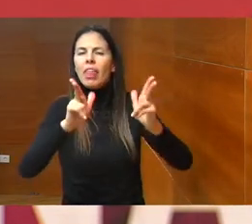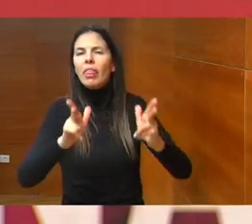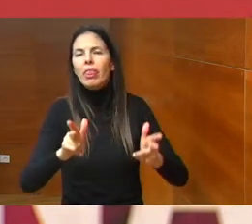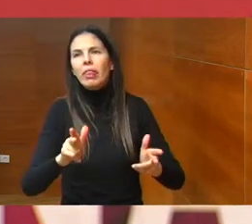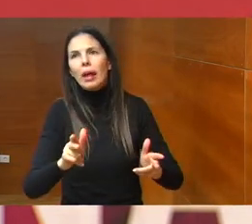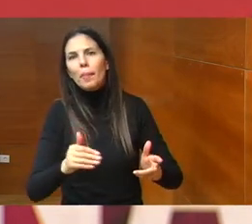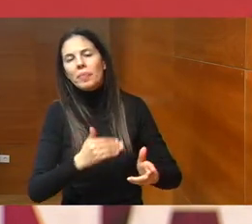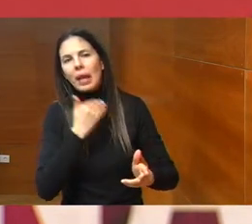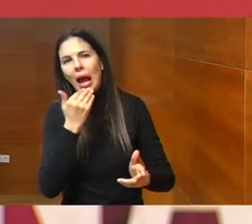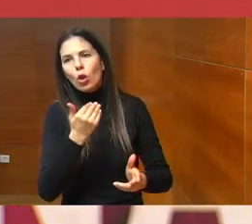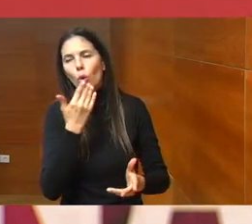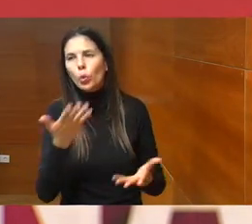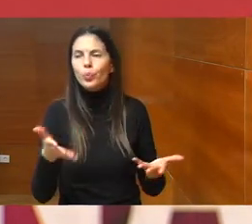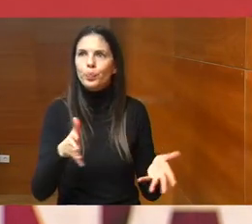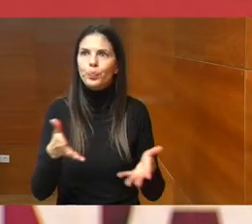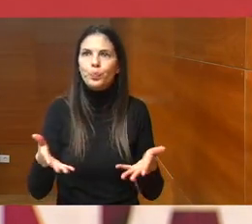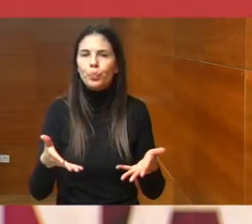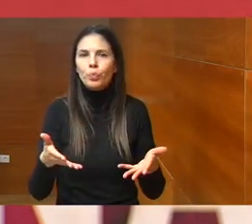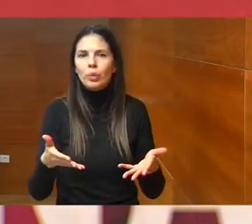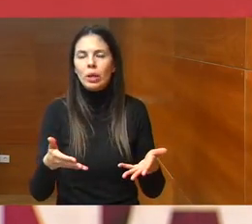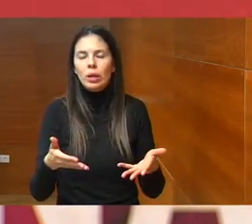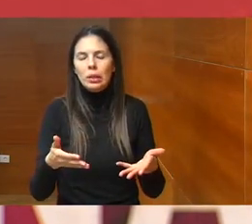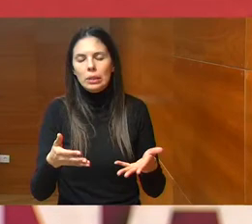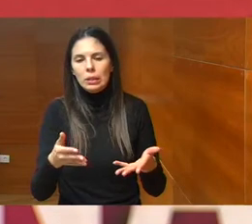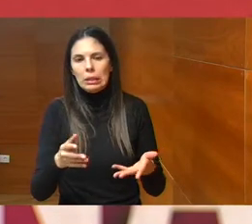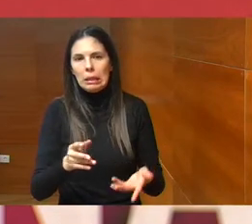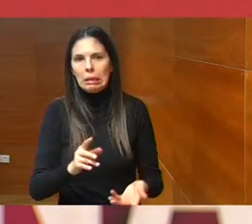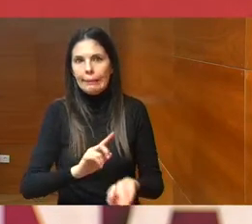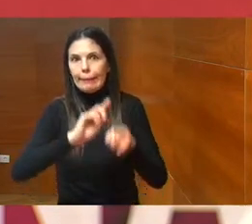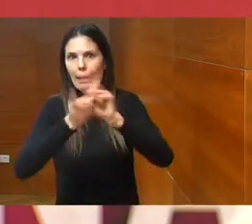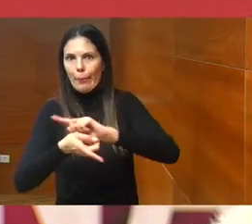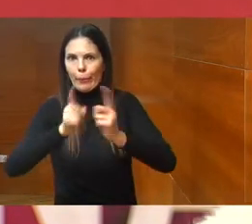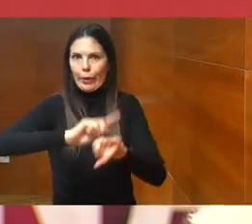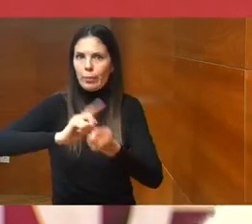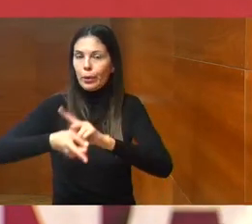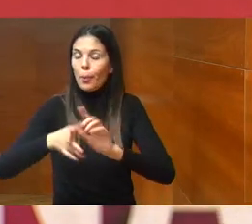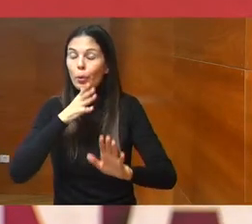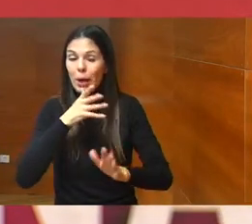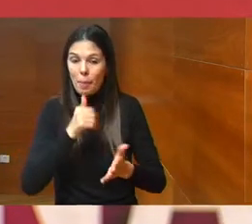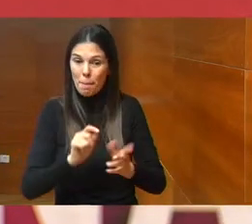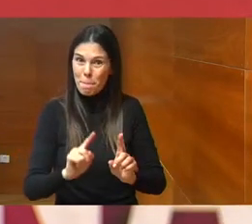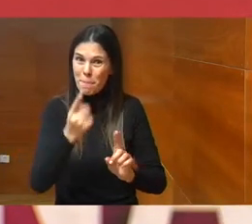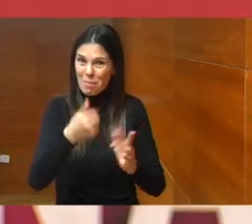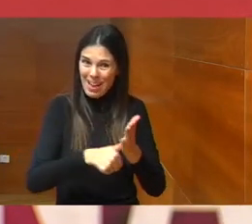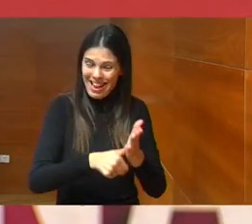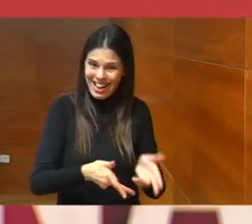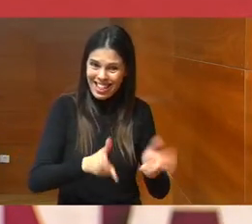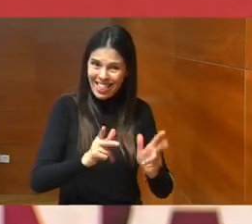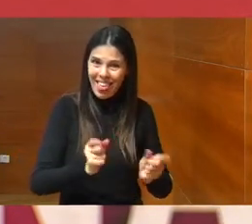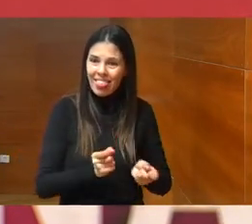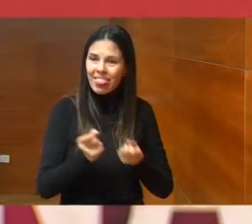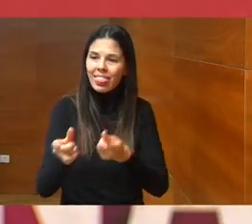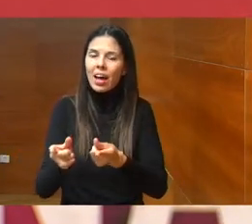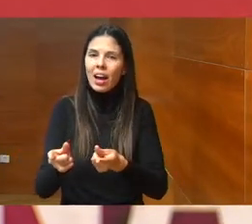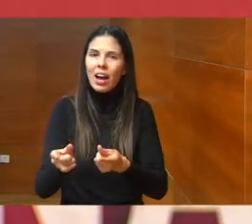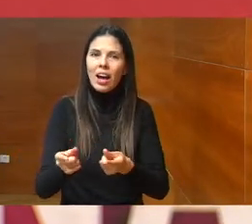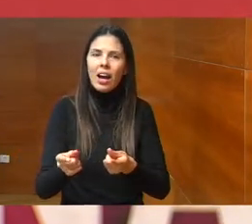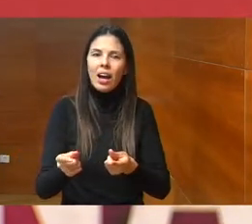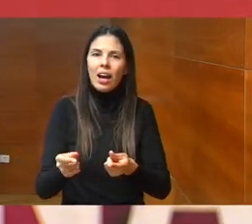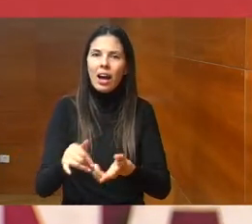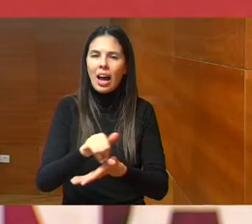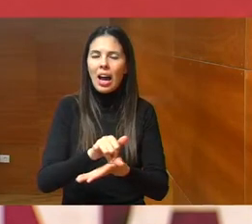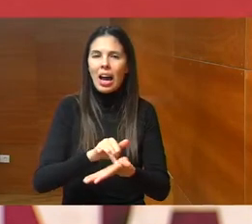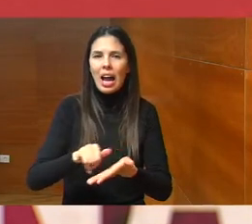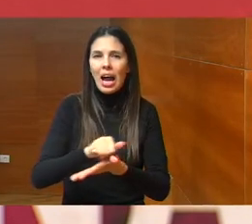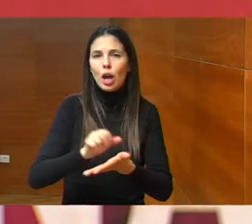muy digamos cambiante porque las primeras licencias pide o aeroclub de Francia en